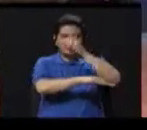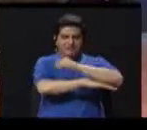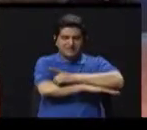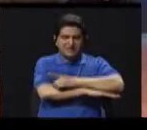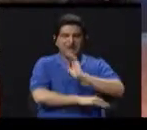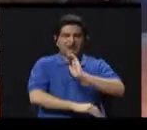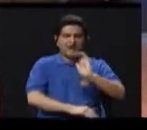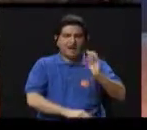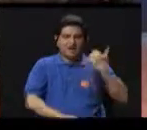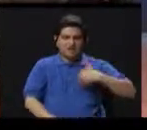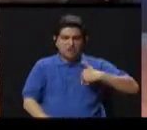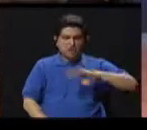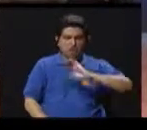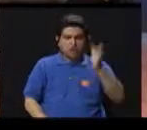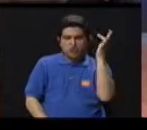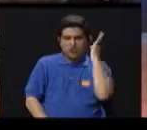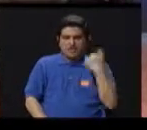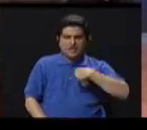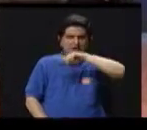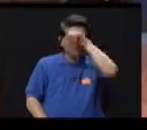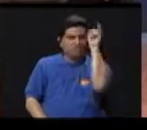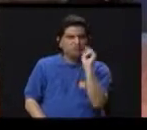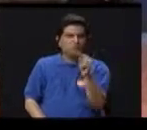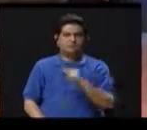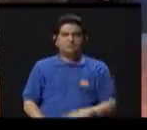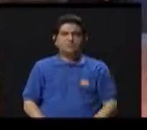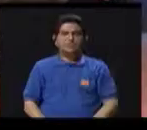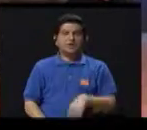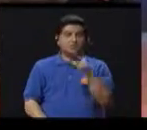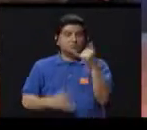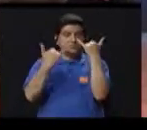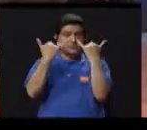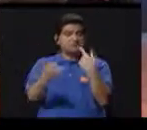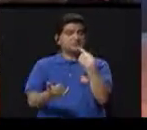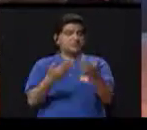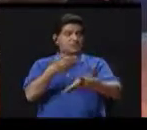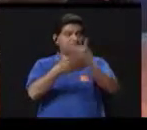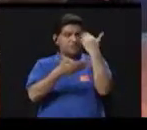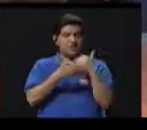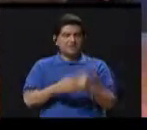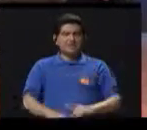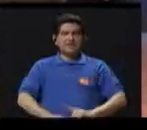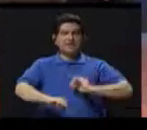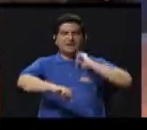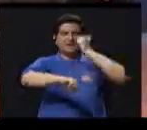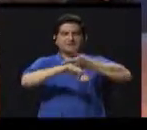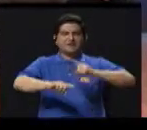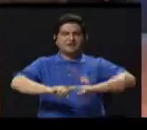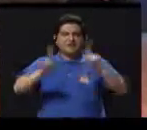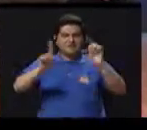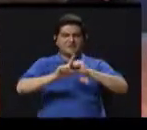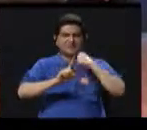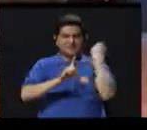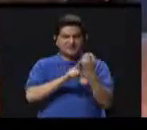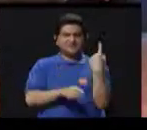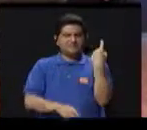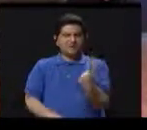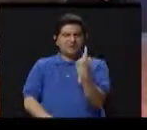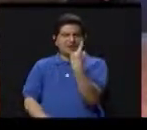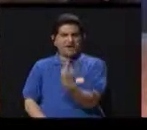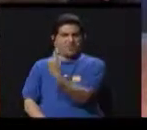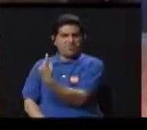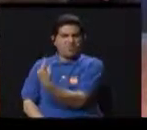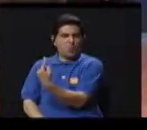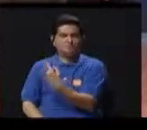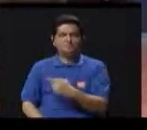de la Niña, quería preguntarles, me imagino que ustedes, ahora como lo dijeron, hicieron una diferenciación entre las condiciones de cada uno de